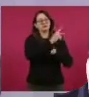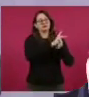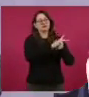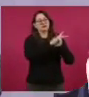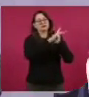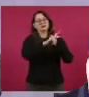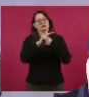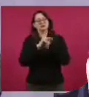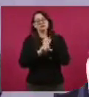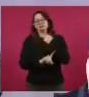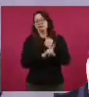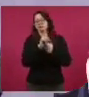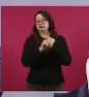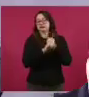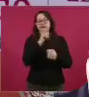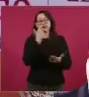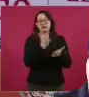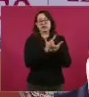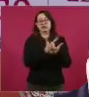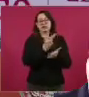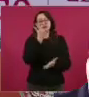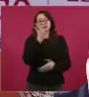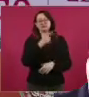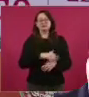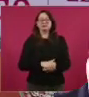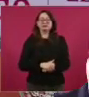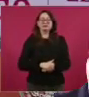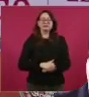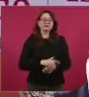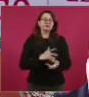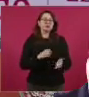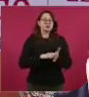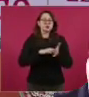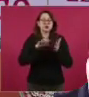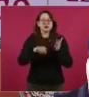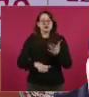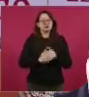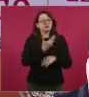graves, como nuestros hermanos estadounidenses,